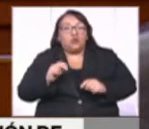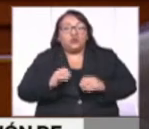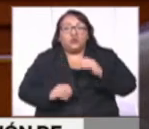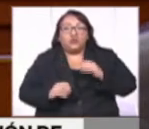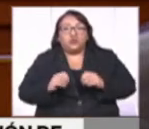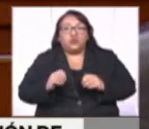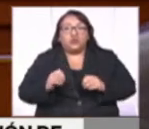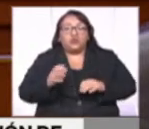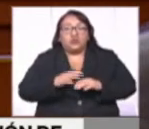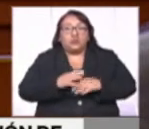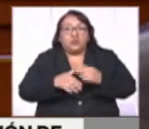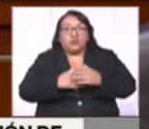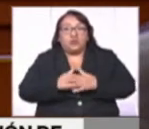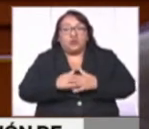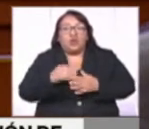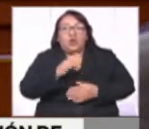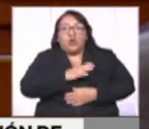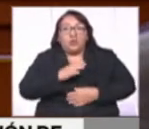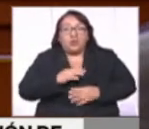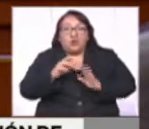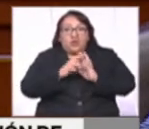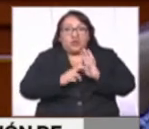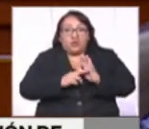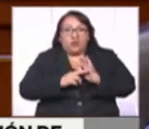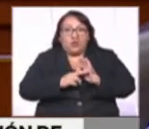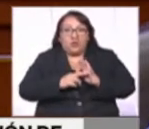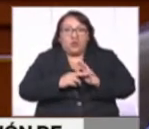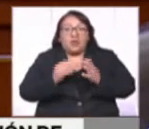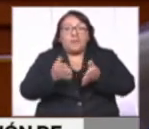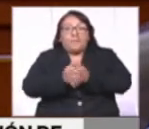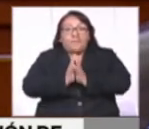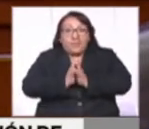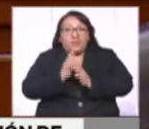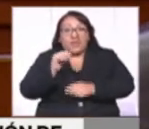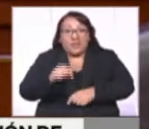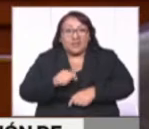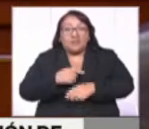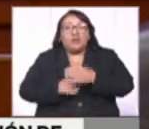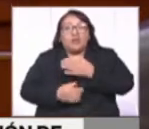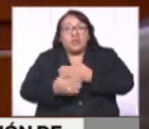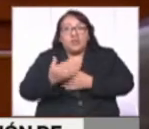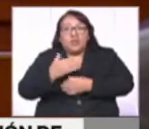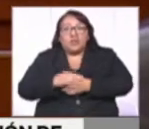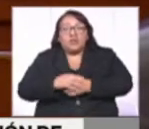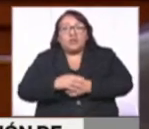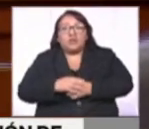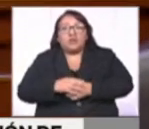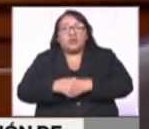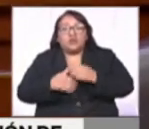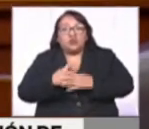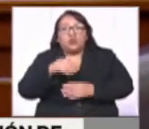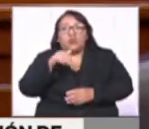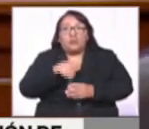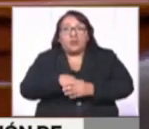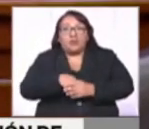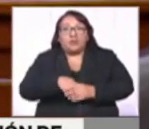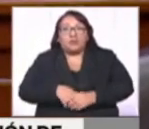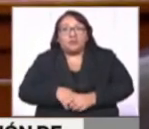solucionan, sobre todo el gobierno regional. Pido en esta mañana a que el voto sea...